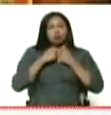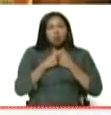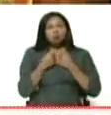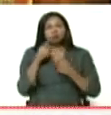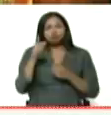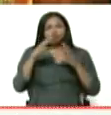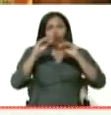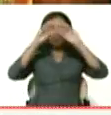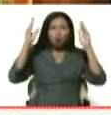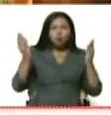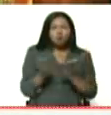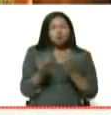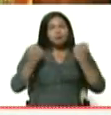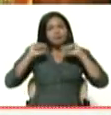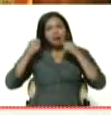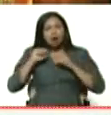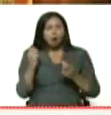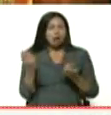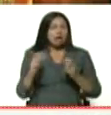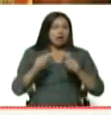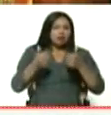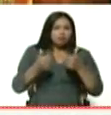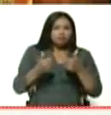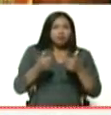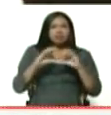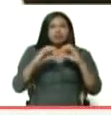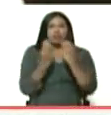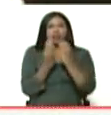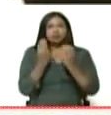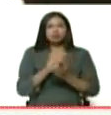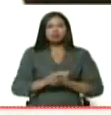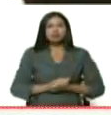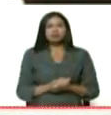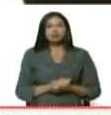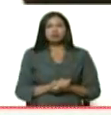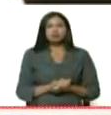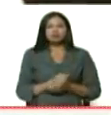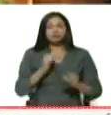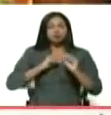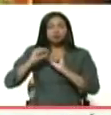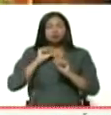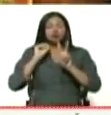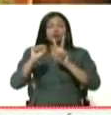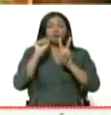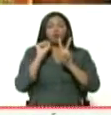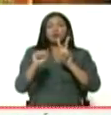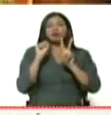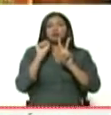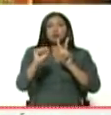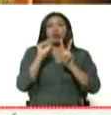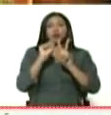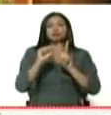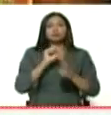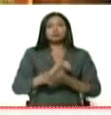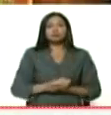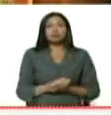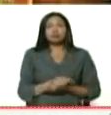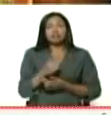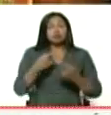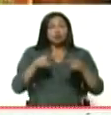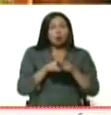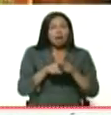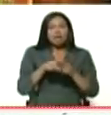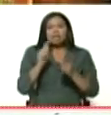Todo el mundo preparado para el regreso a clases. El movimiento Somos Venezuela está haciendo una